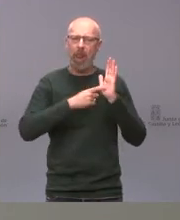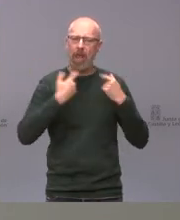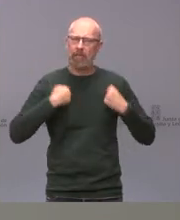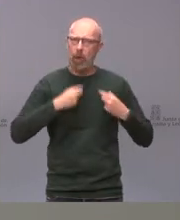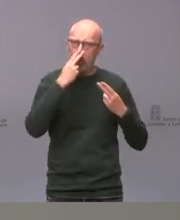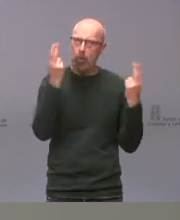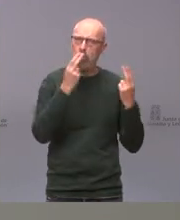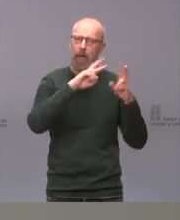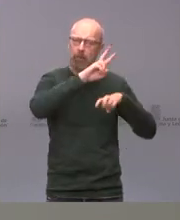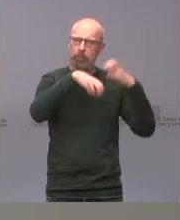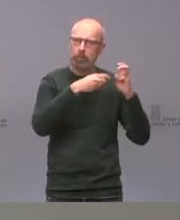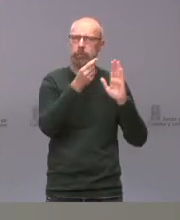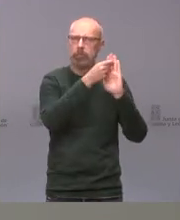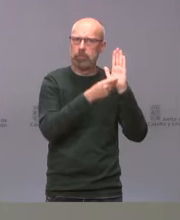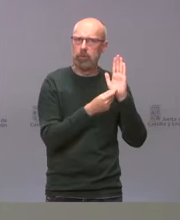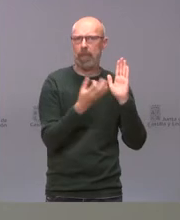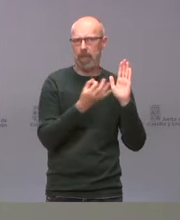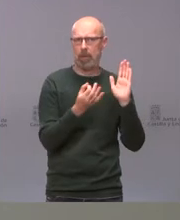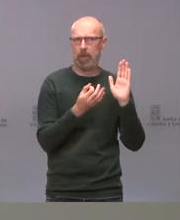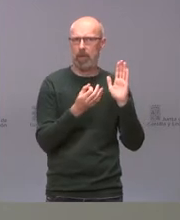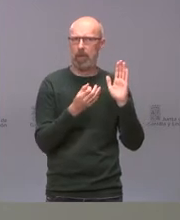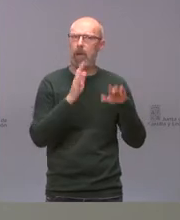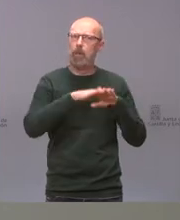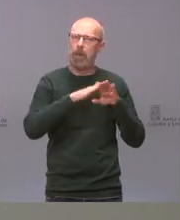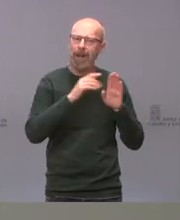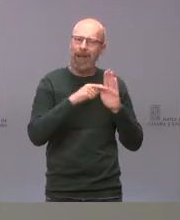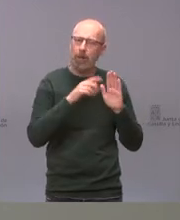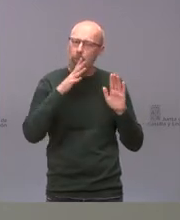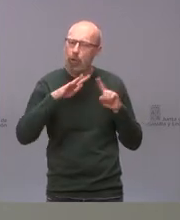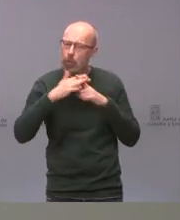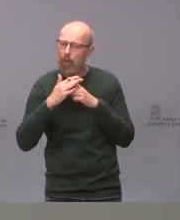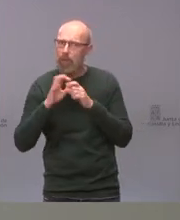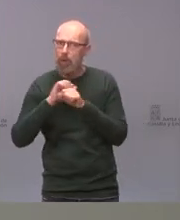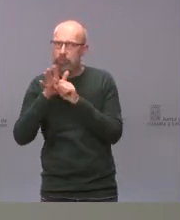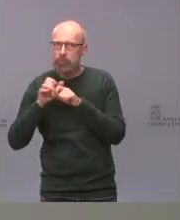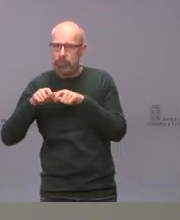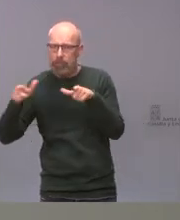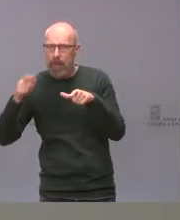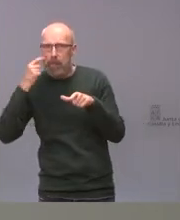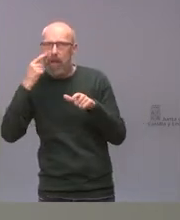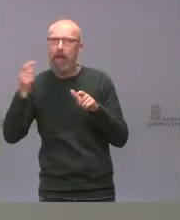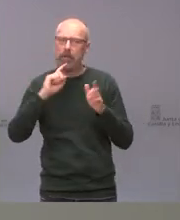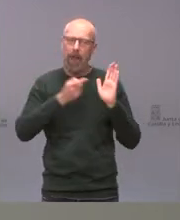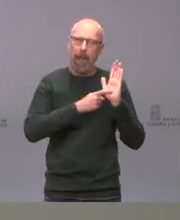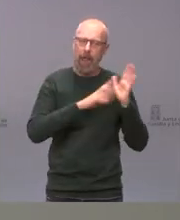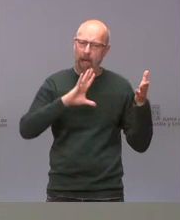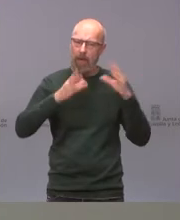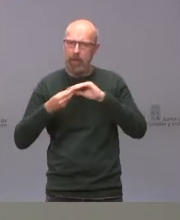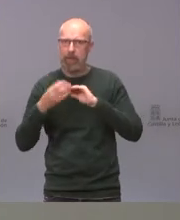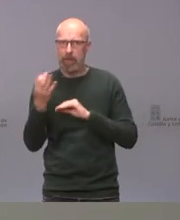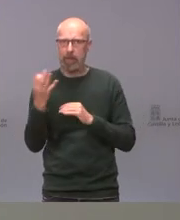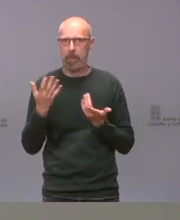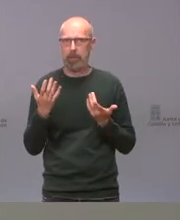Pública Nacional para dar una respuesta a una situación de pandemia. La legislación existente está